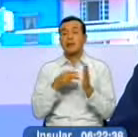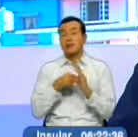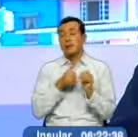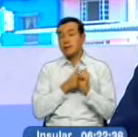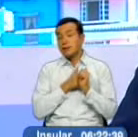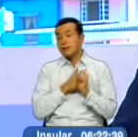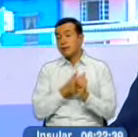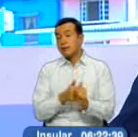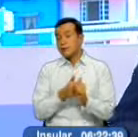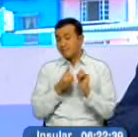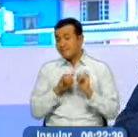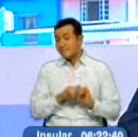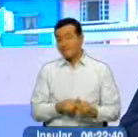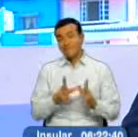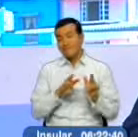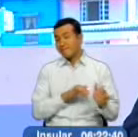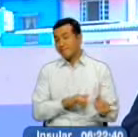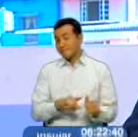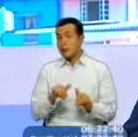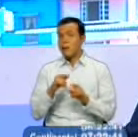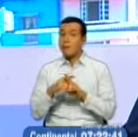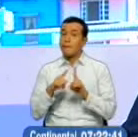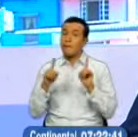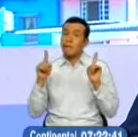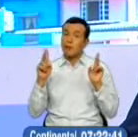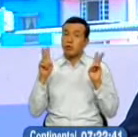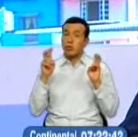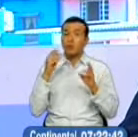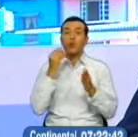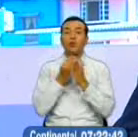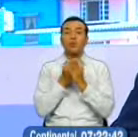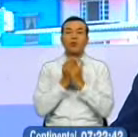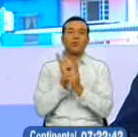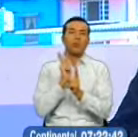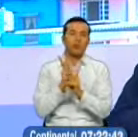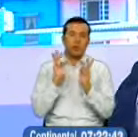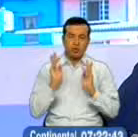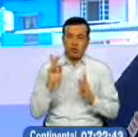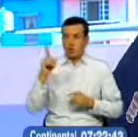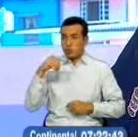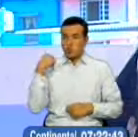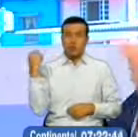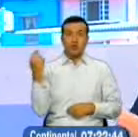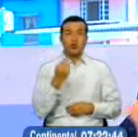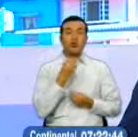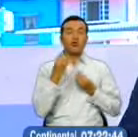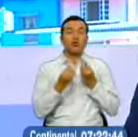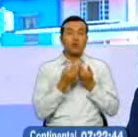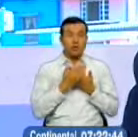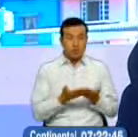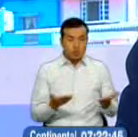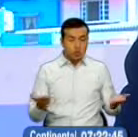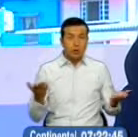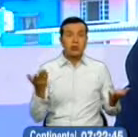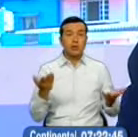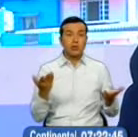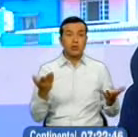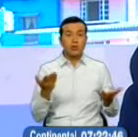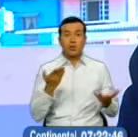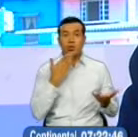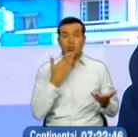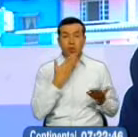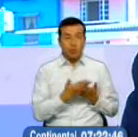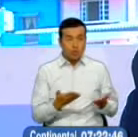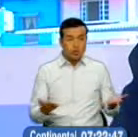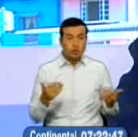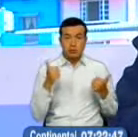especialización productiva. Pero tiene un efecto netamente en el consumo, porque nosotros estamos exportando de una u otra manera calorías buenas